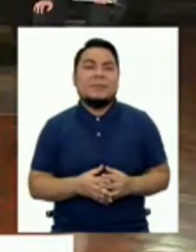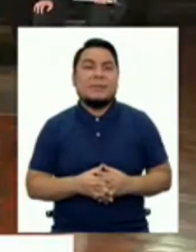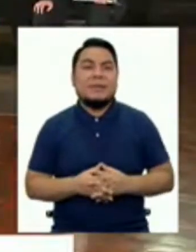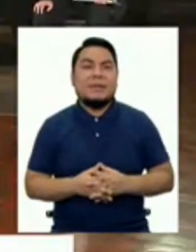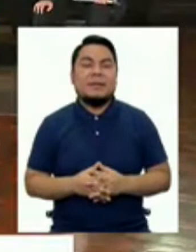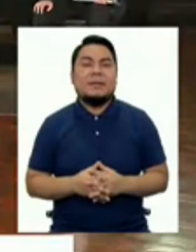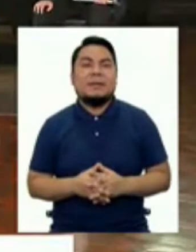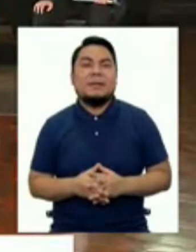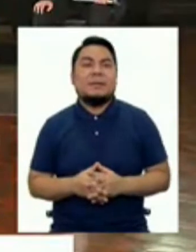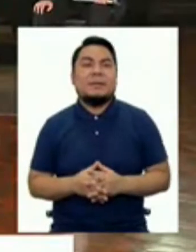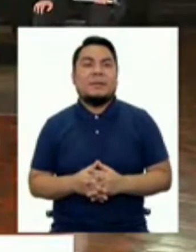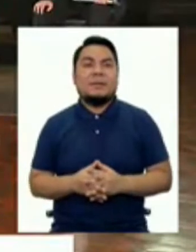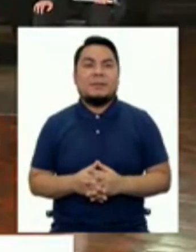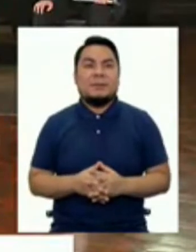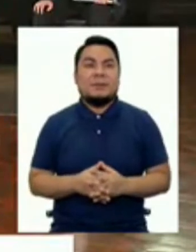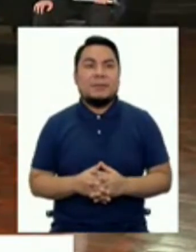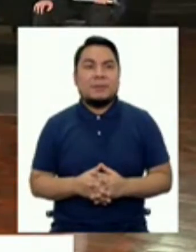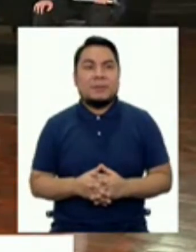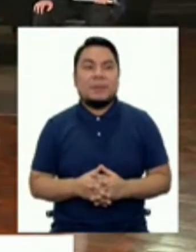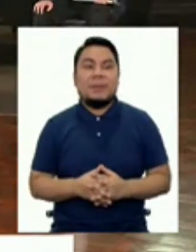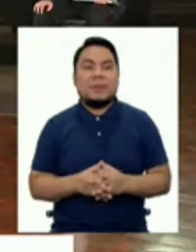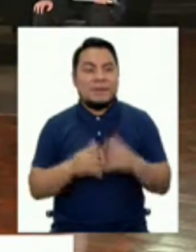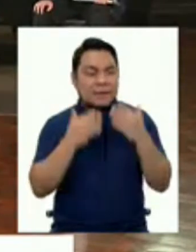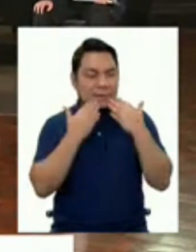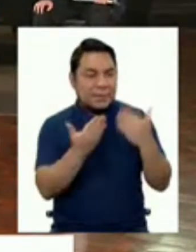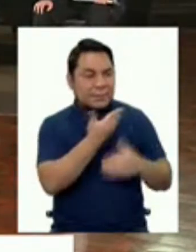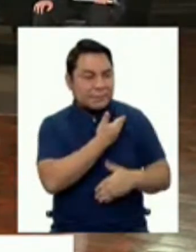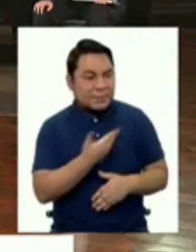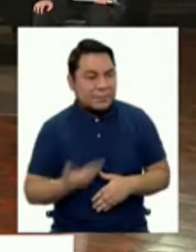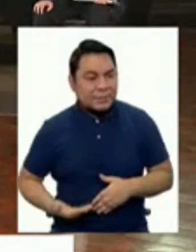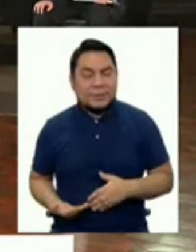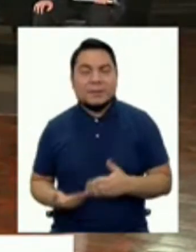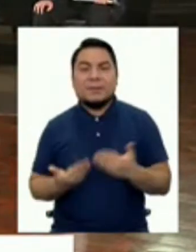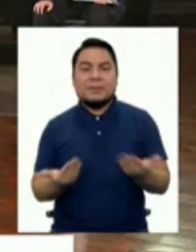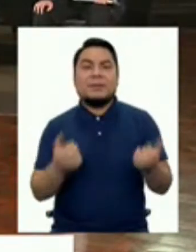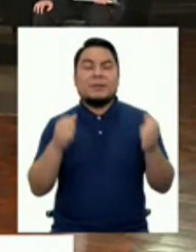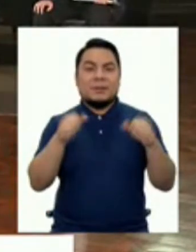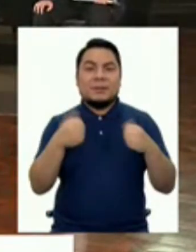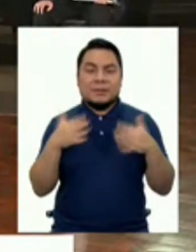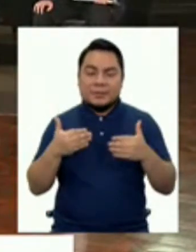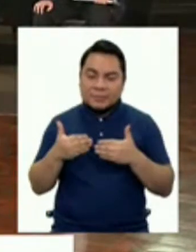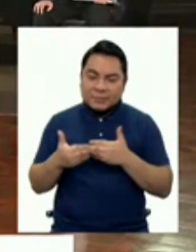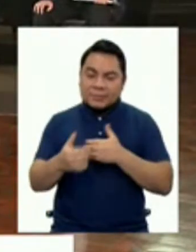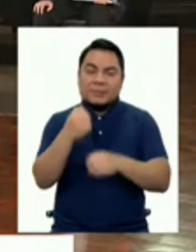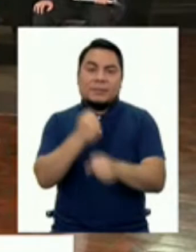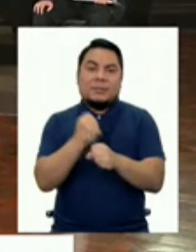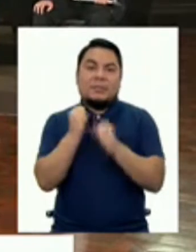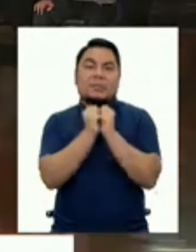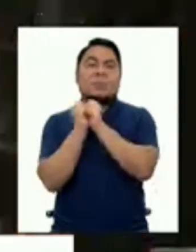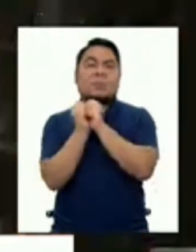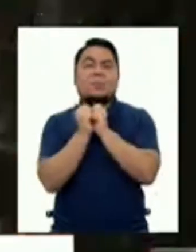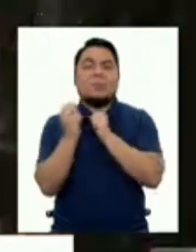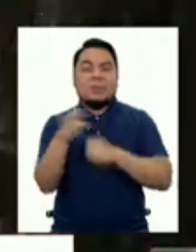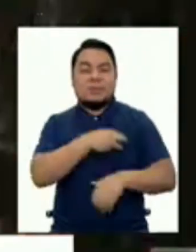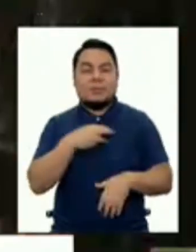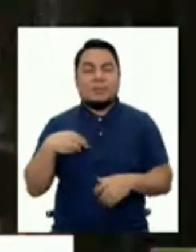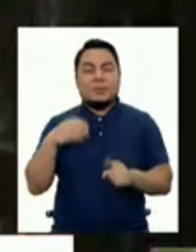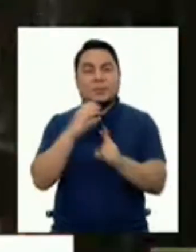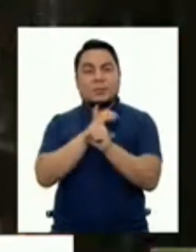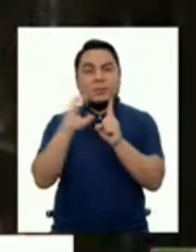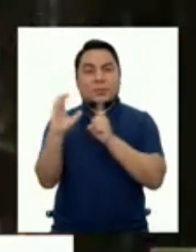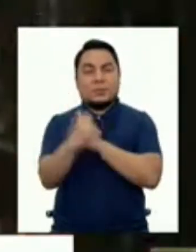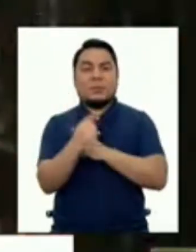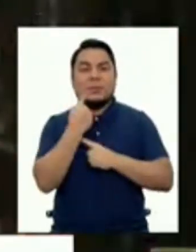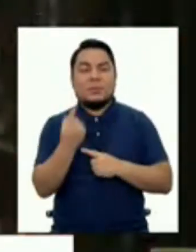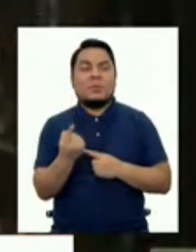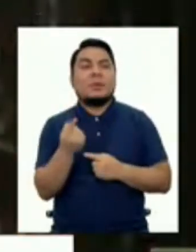favor. Sí, presidente. Efectivamente, venimos trabajando juntos, el Ministerio de Cultura, el Ministerio